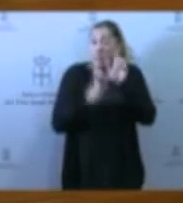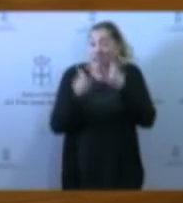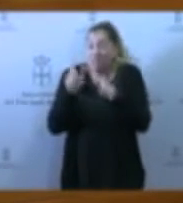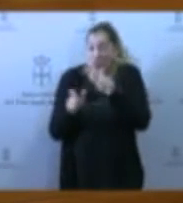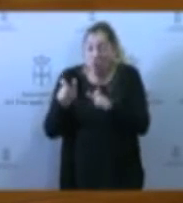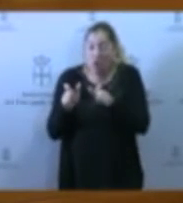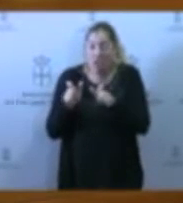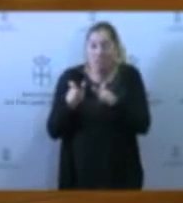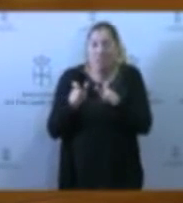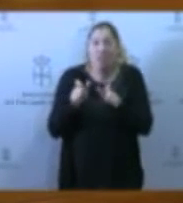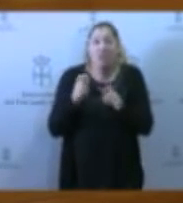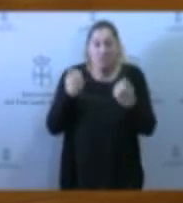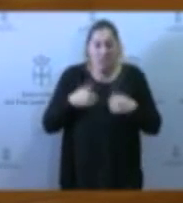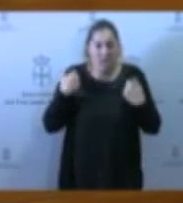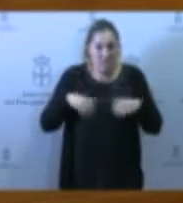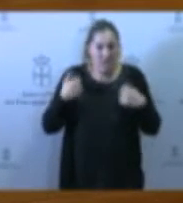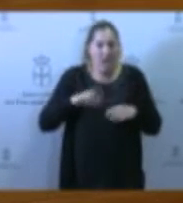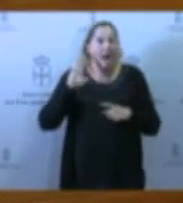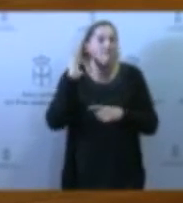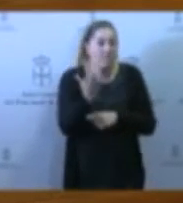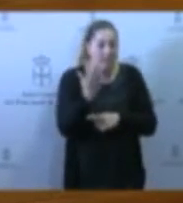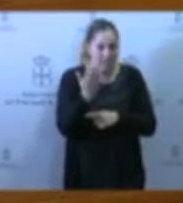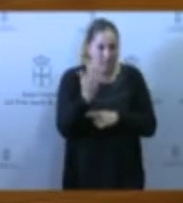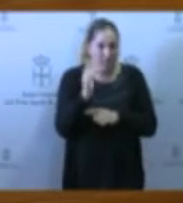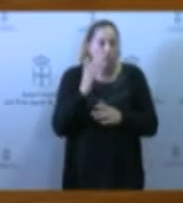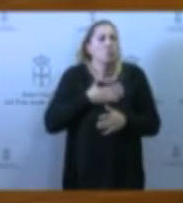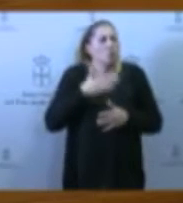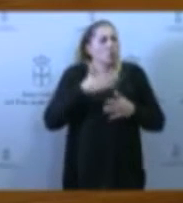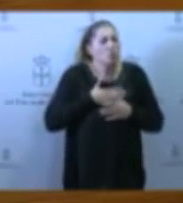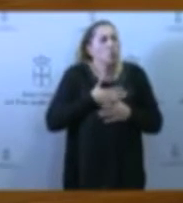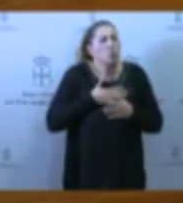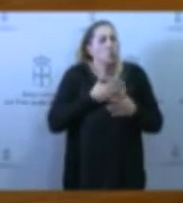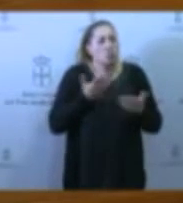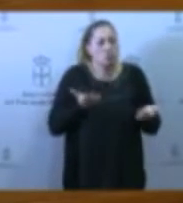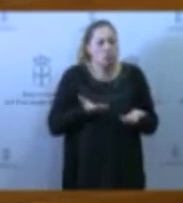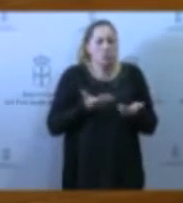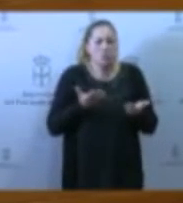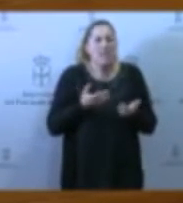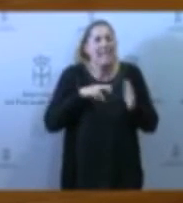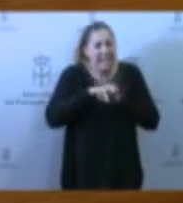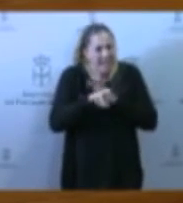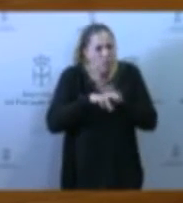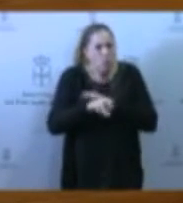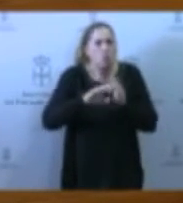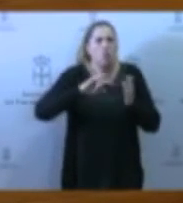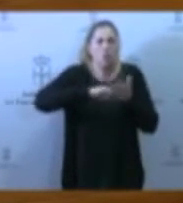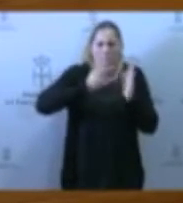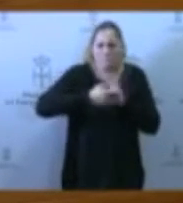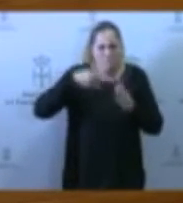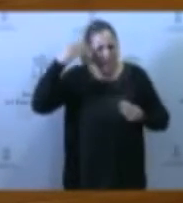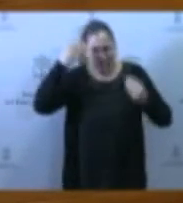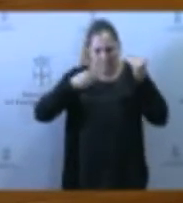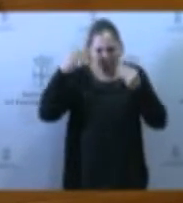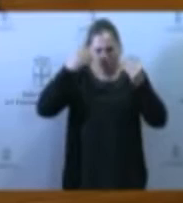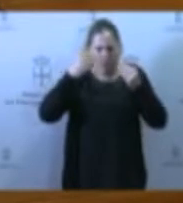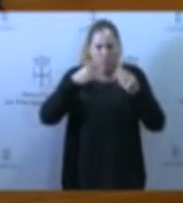sido damnificadas, efectivamente, oiga, nosotros canalizaremos los recursos o los planteamientos que hagan en relación a